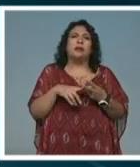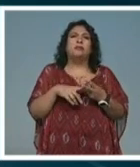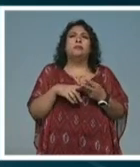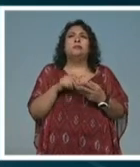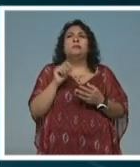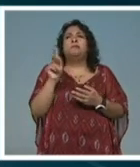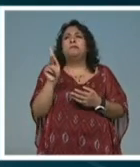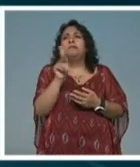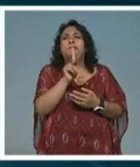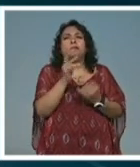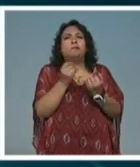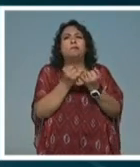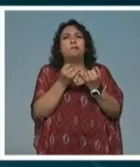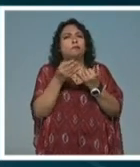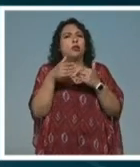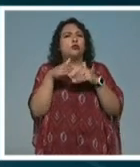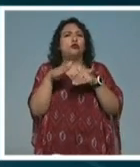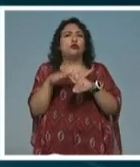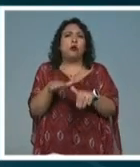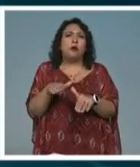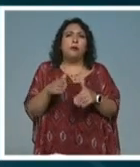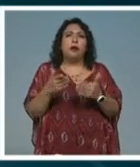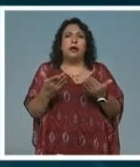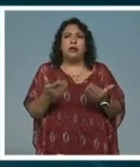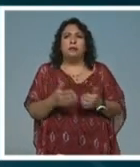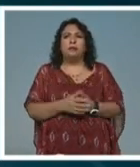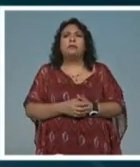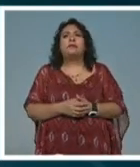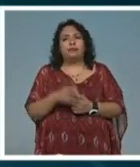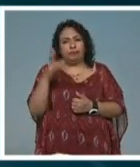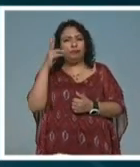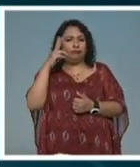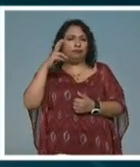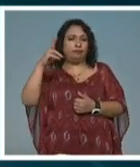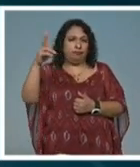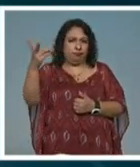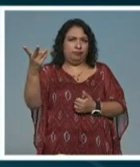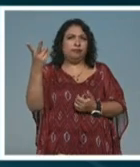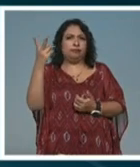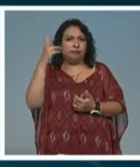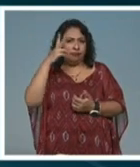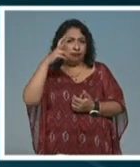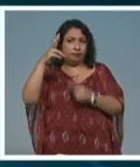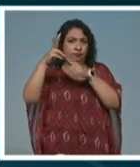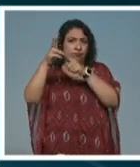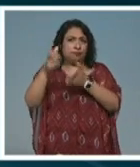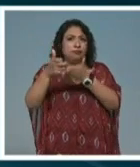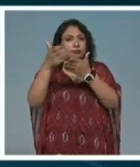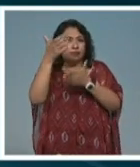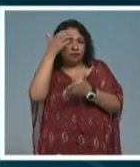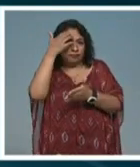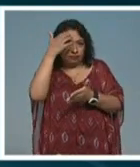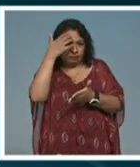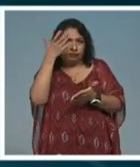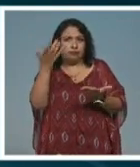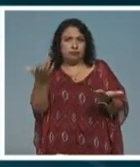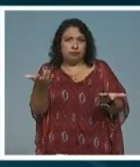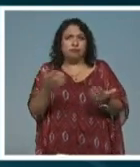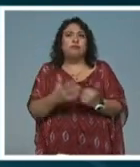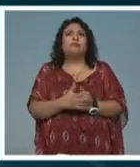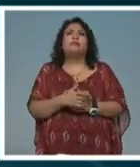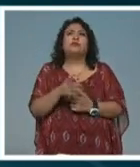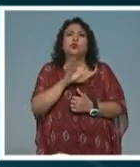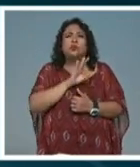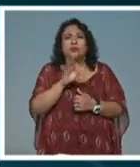alegorías acerca de el sueño, precisamente, el sueño como un vehículo de conocimiento. Entonces,